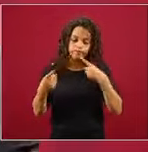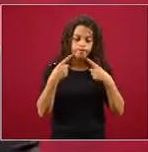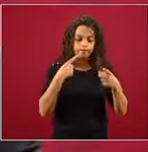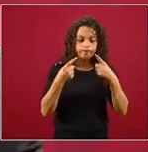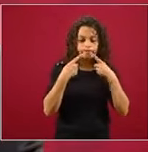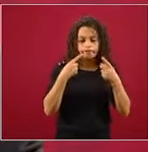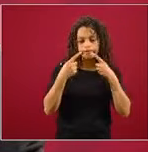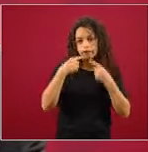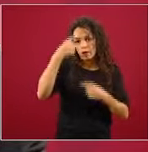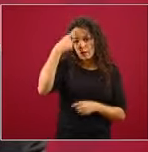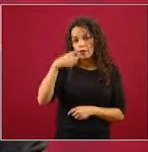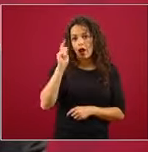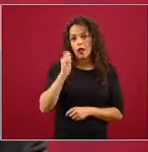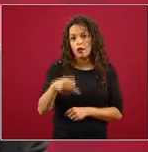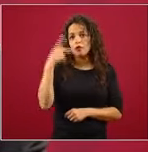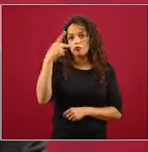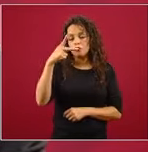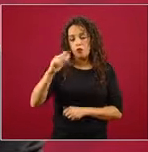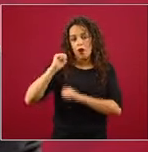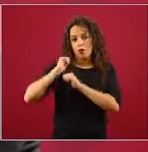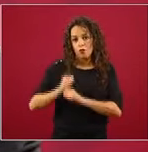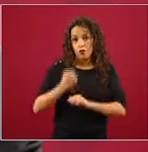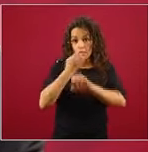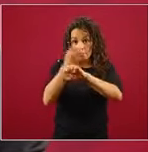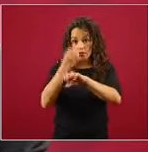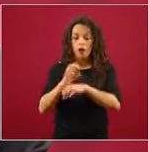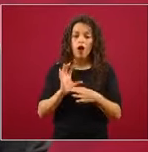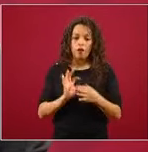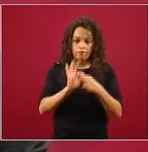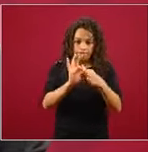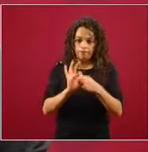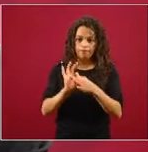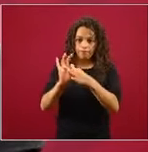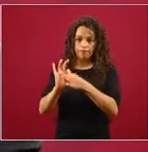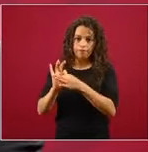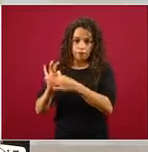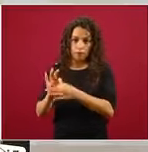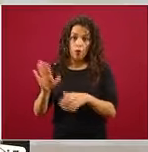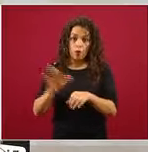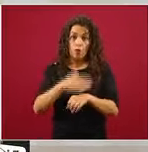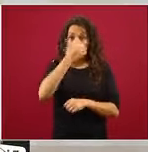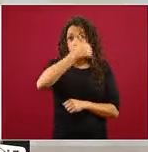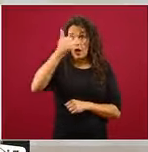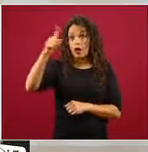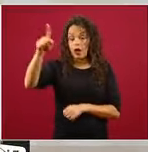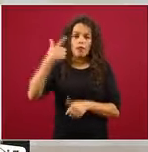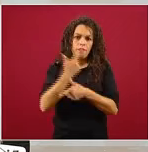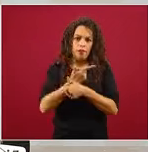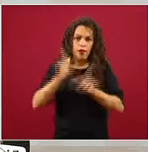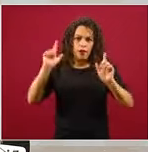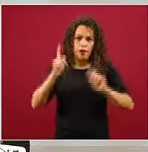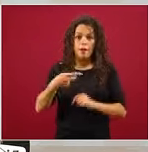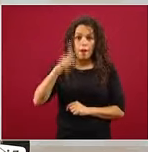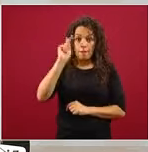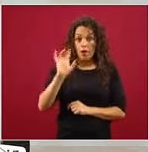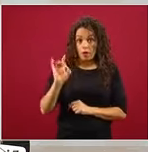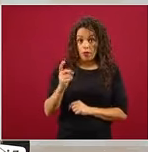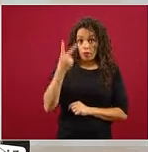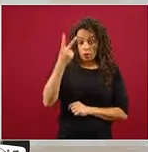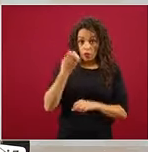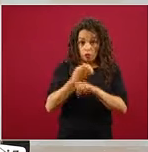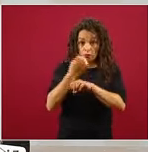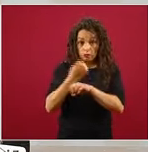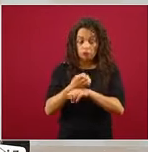que correspondan a la autoridad estatal, donde por supuesto los estados son soberanos, pero cuentan los 32 con nuestro